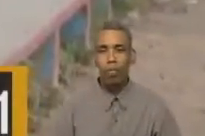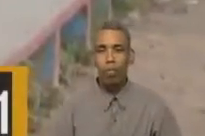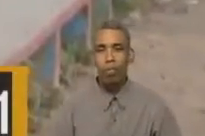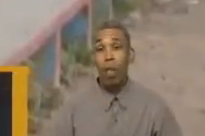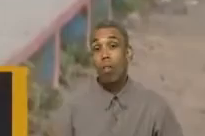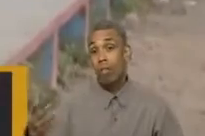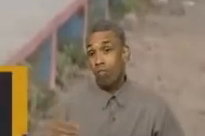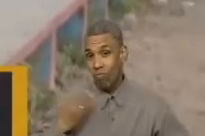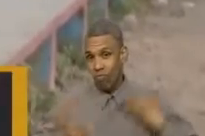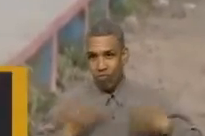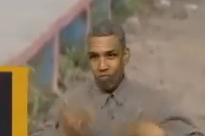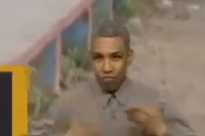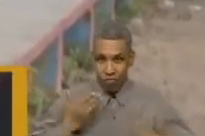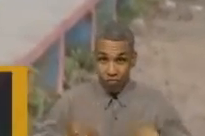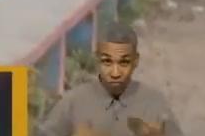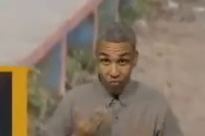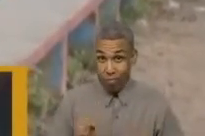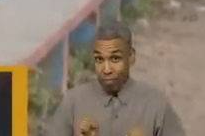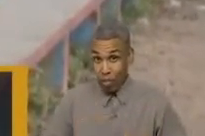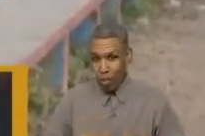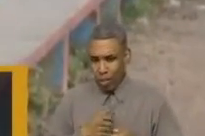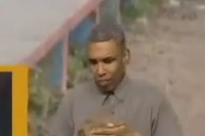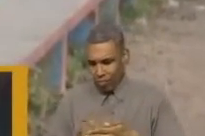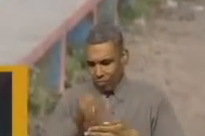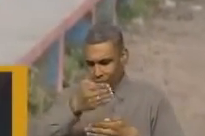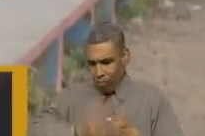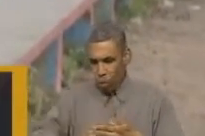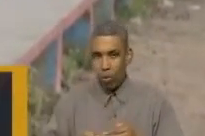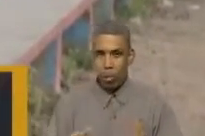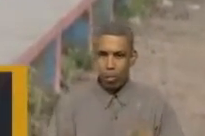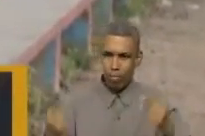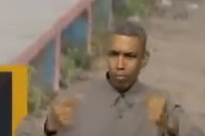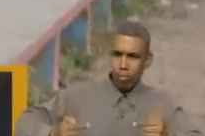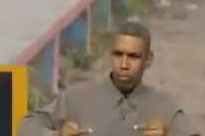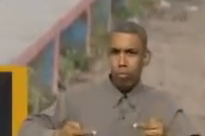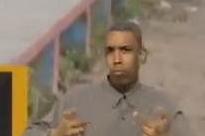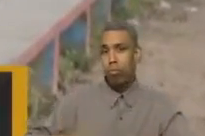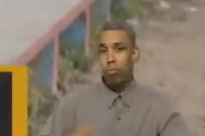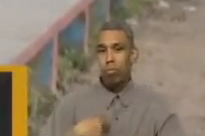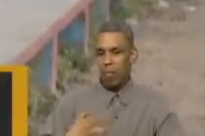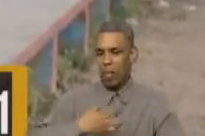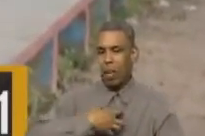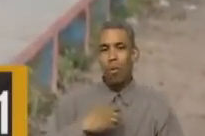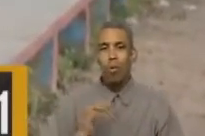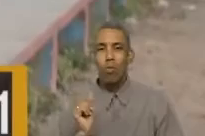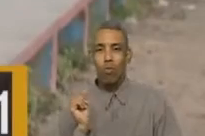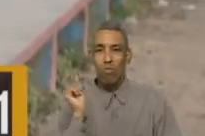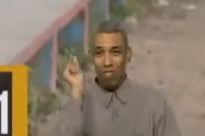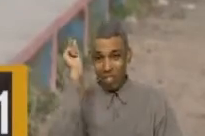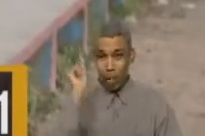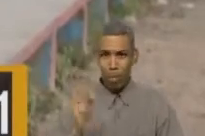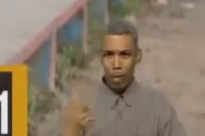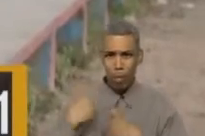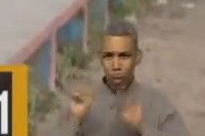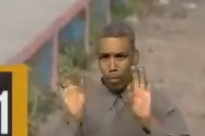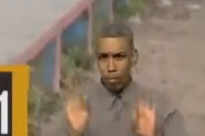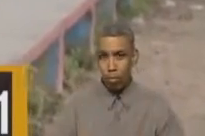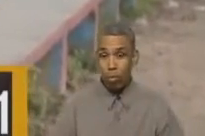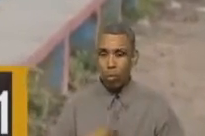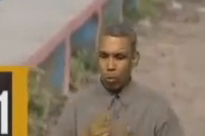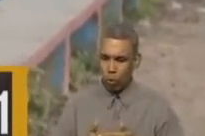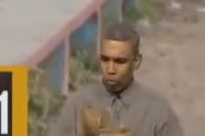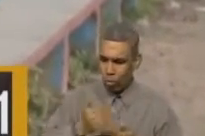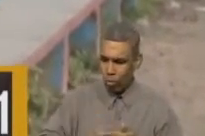porque logramos pasar a una final muy importante como es el torneo de Inderva y nada, todos estamos muy contentos y